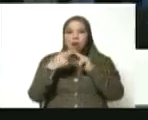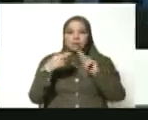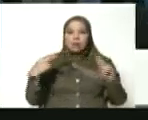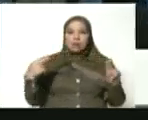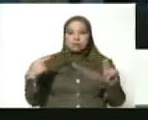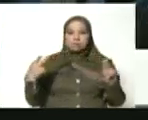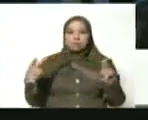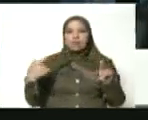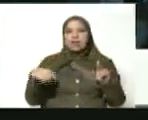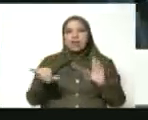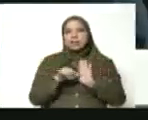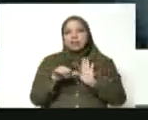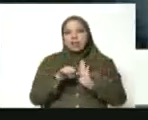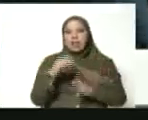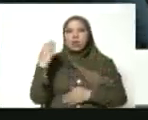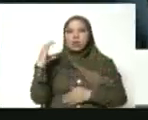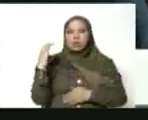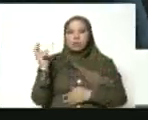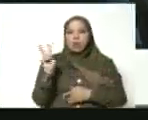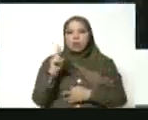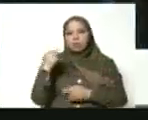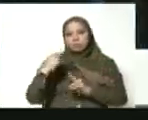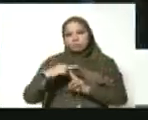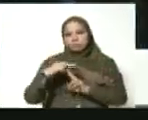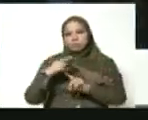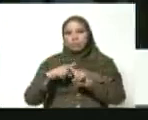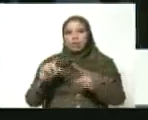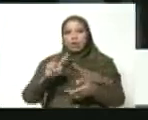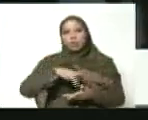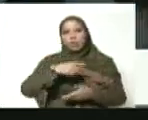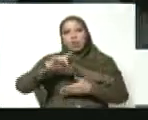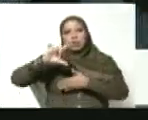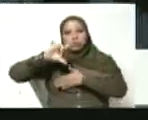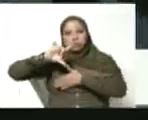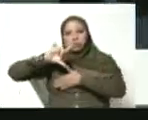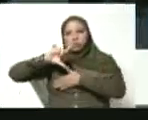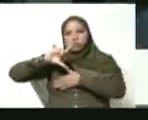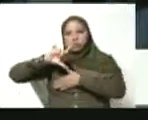adentro. Vicepresidente, ¿en qué ayuda la poesía latinoamericana luego de